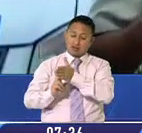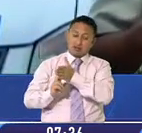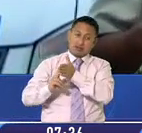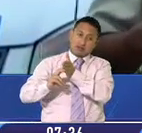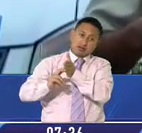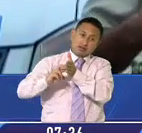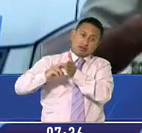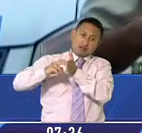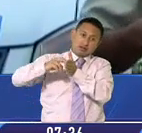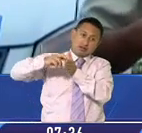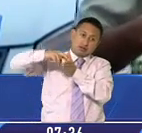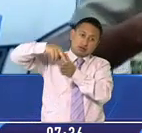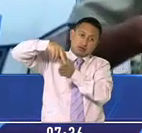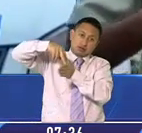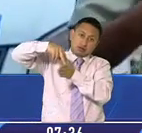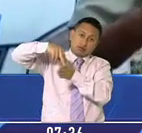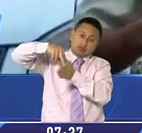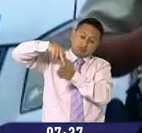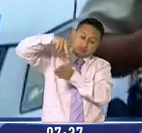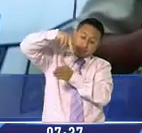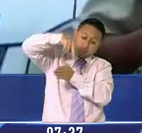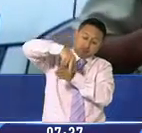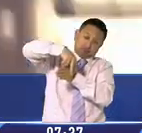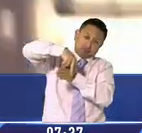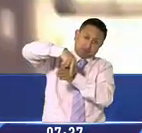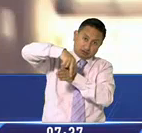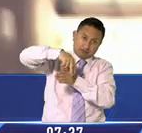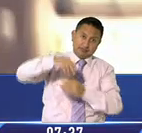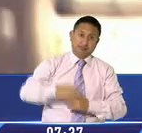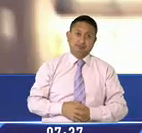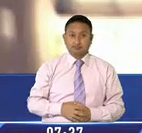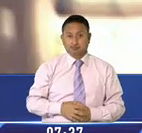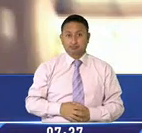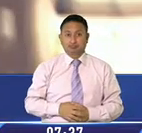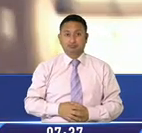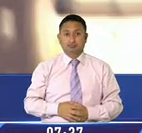las barandas, saliendo de la protección del mismo.